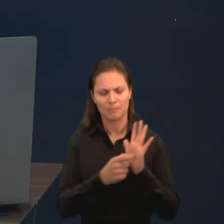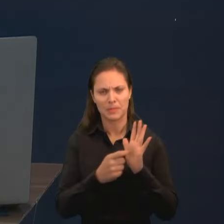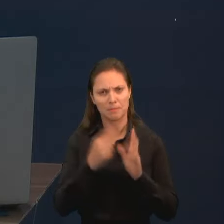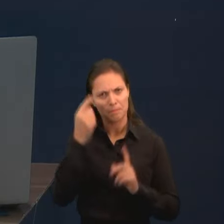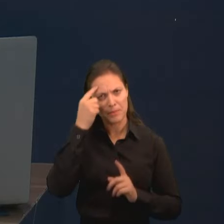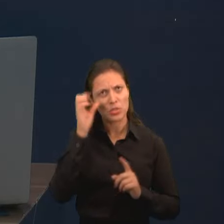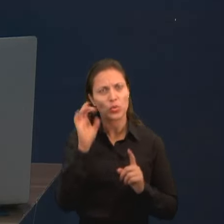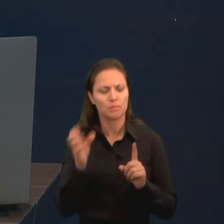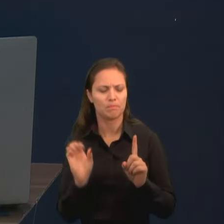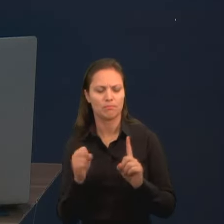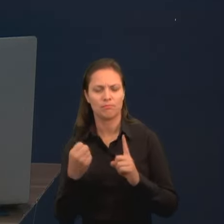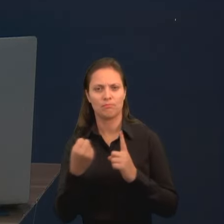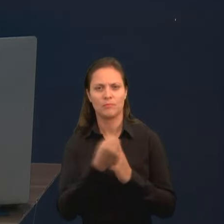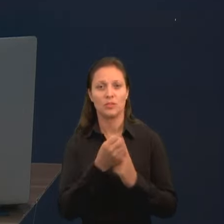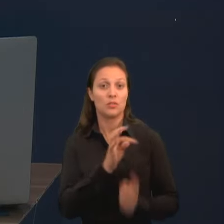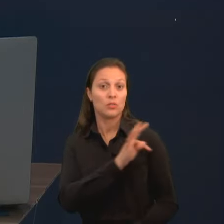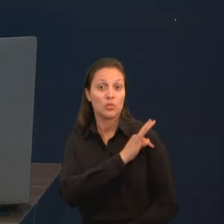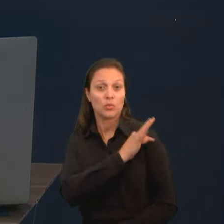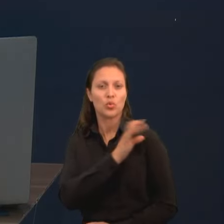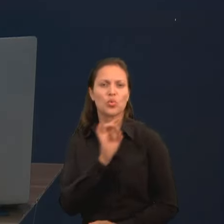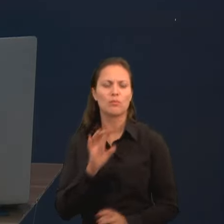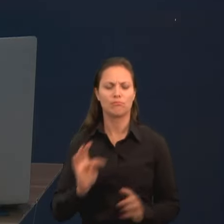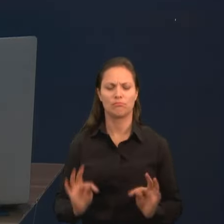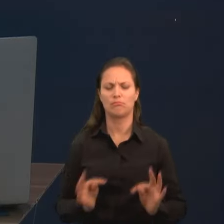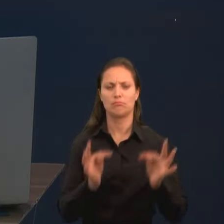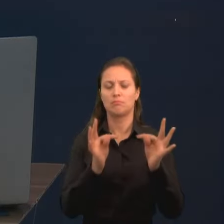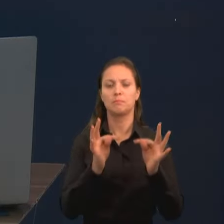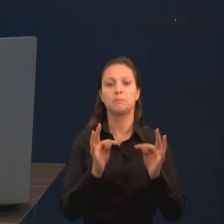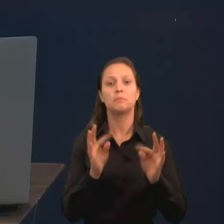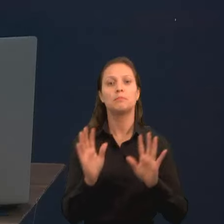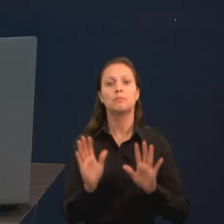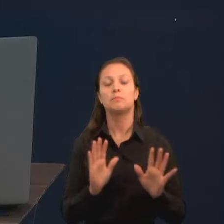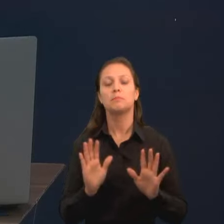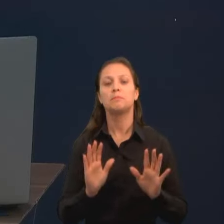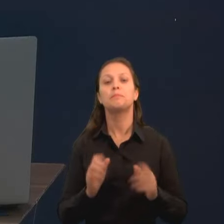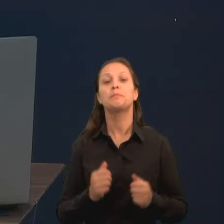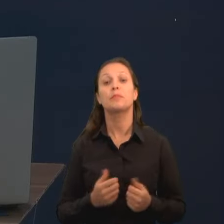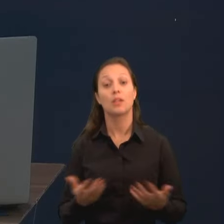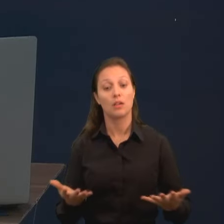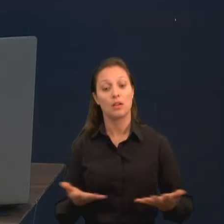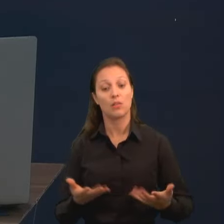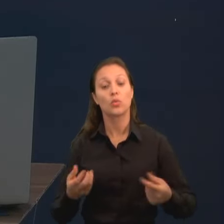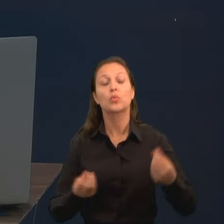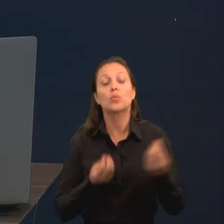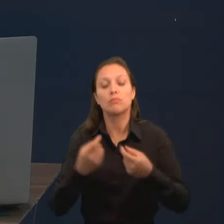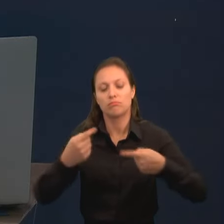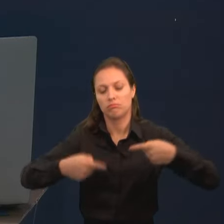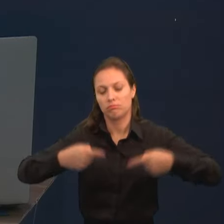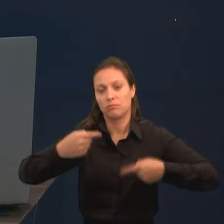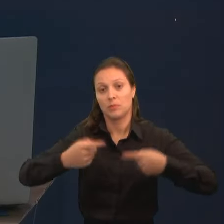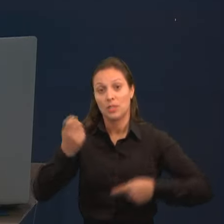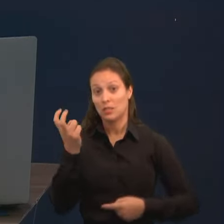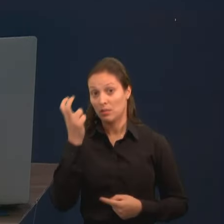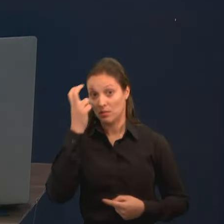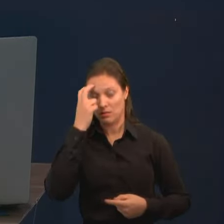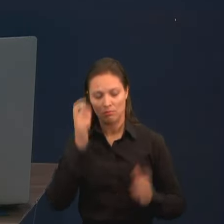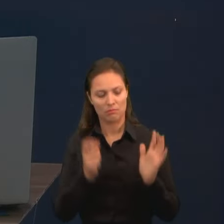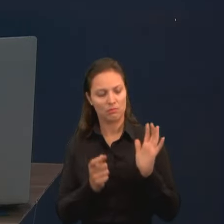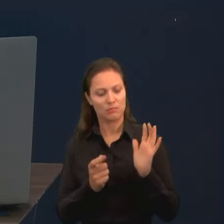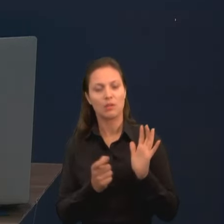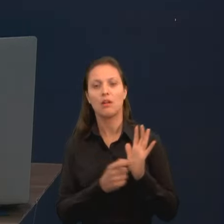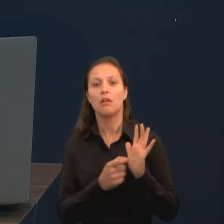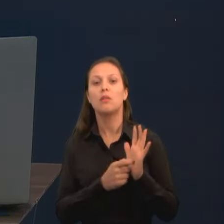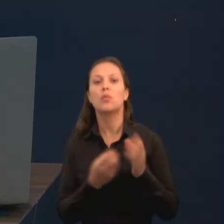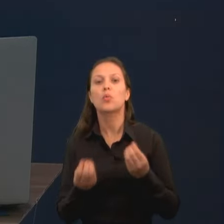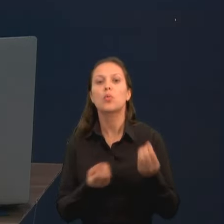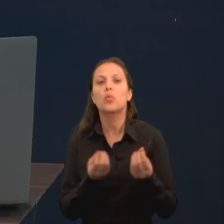medio sociotécnico y no específicamente como un medio tecnológico. O sea, es hora de discutir que la inteligencia